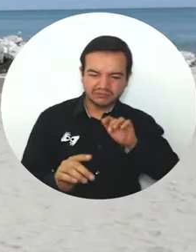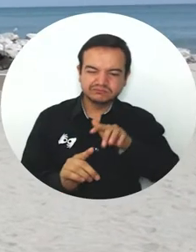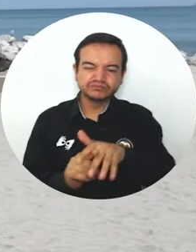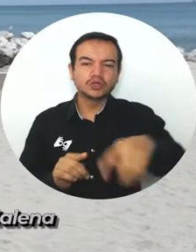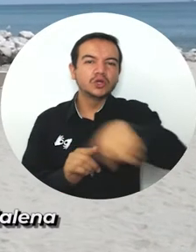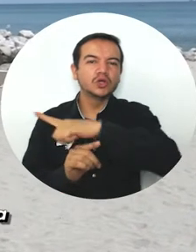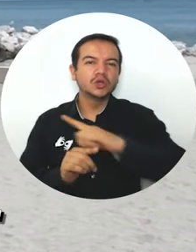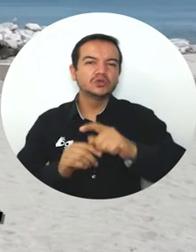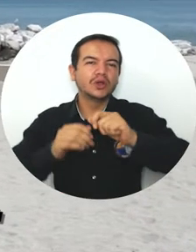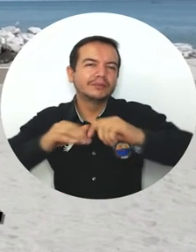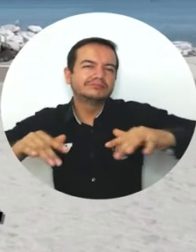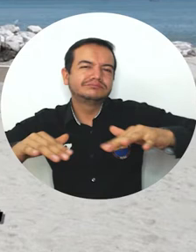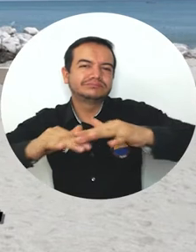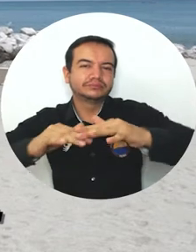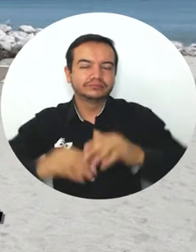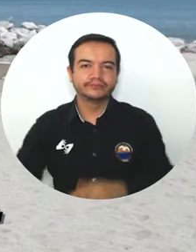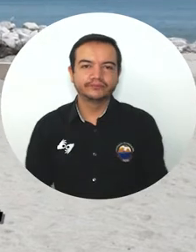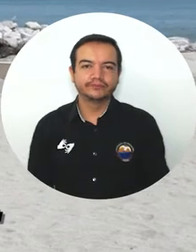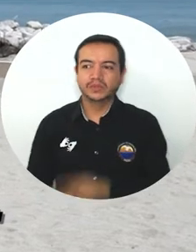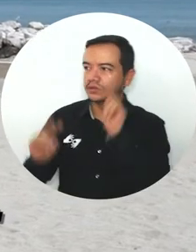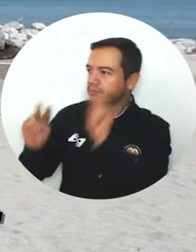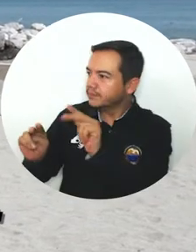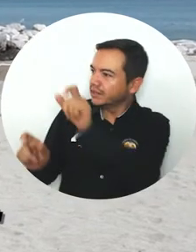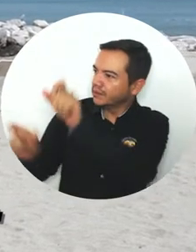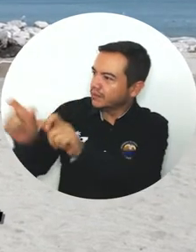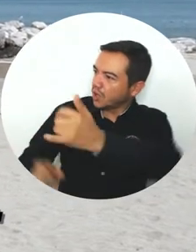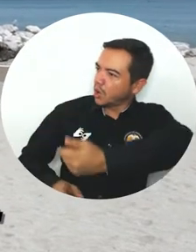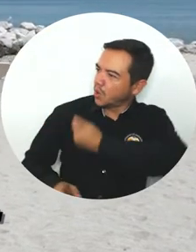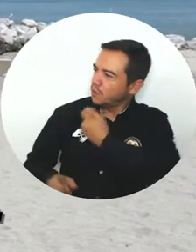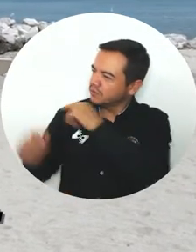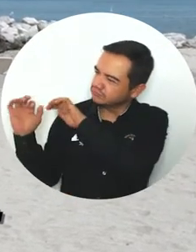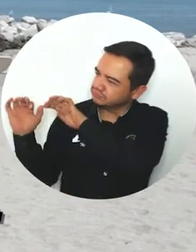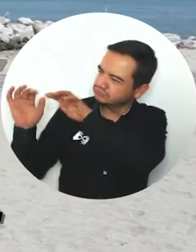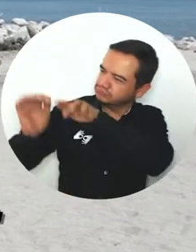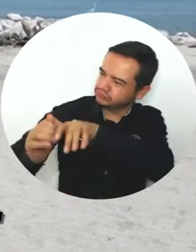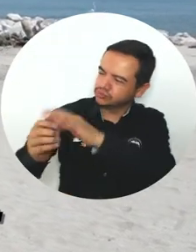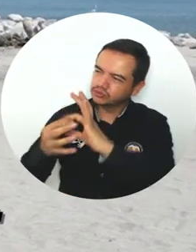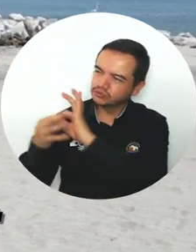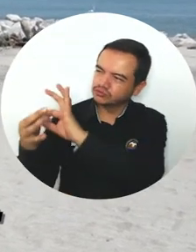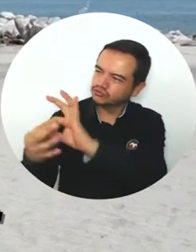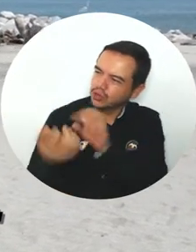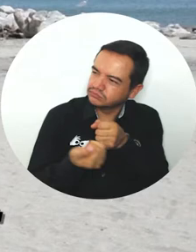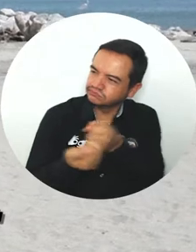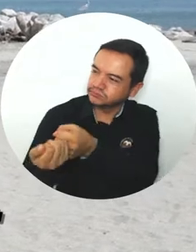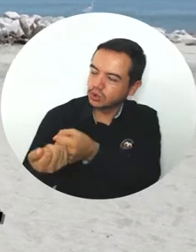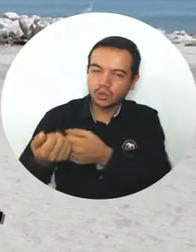Y el hecho de ver de que la juventud se haya unido, se haya sumado para esto es bastante importante, ya que estamos